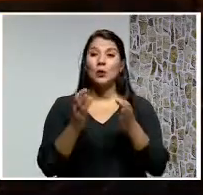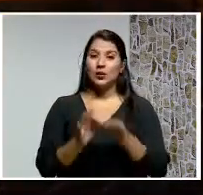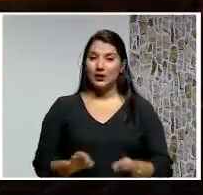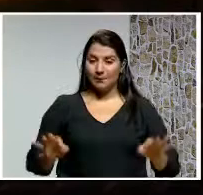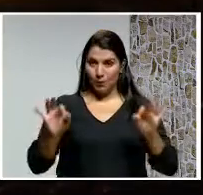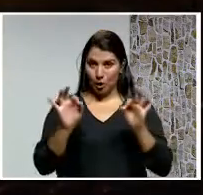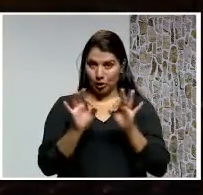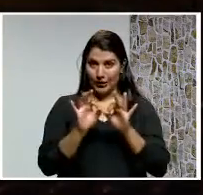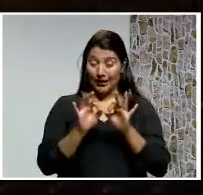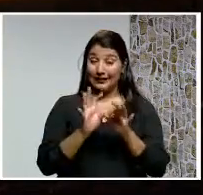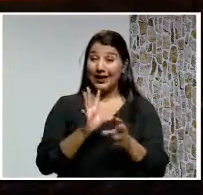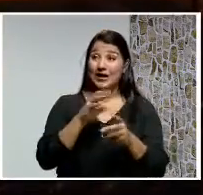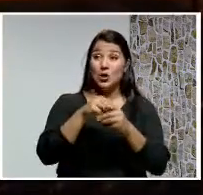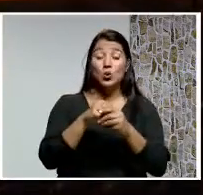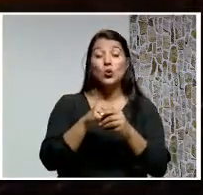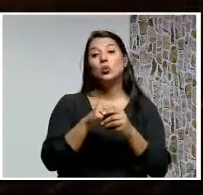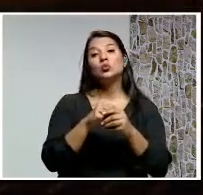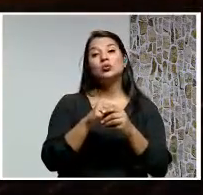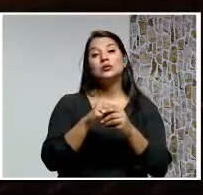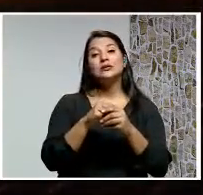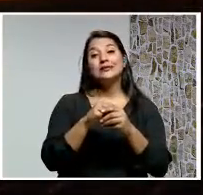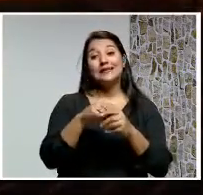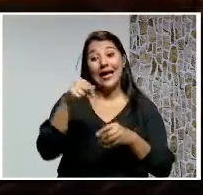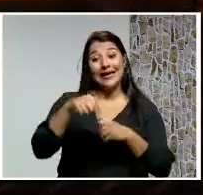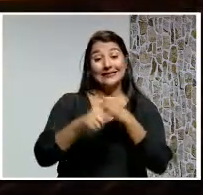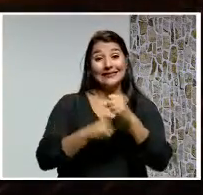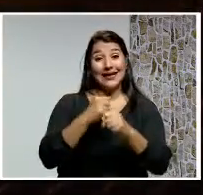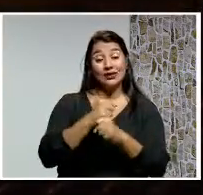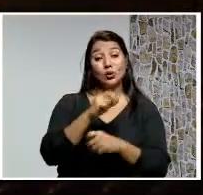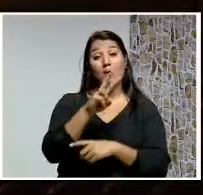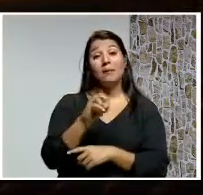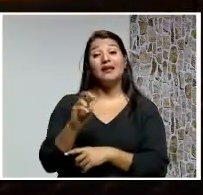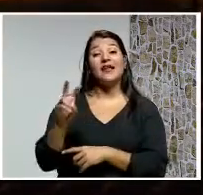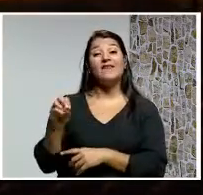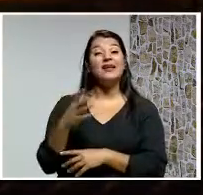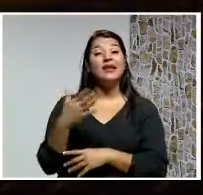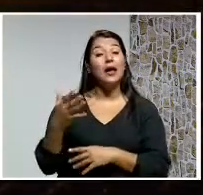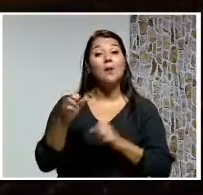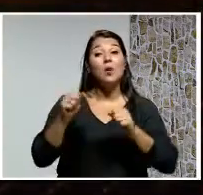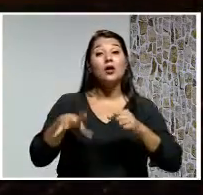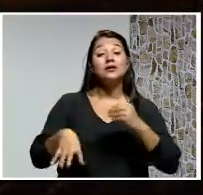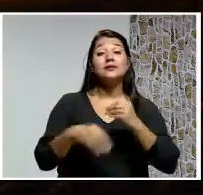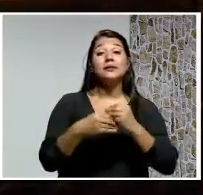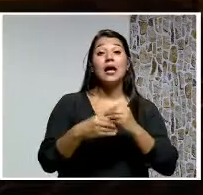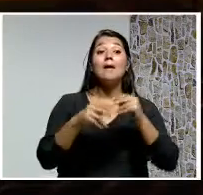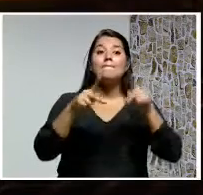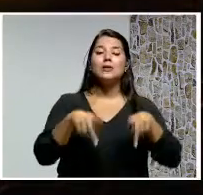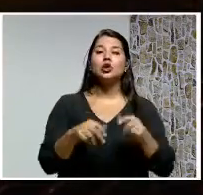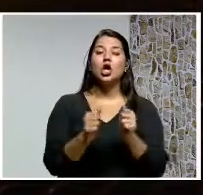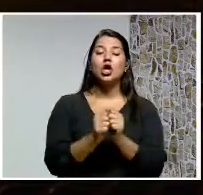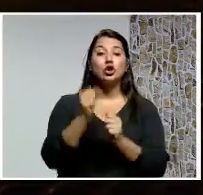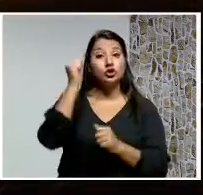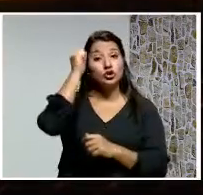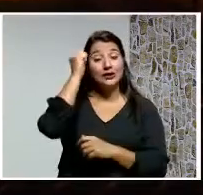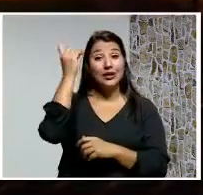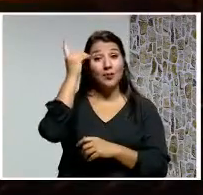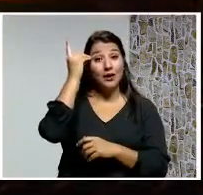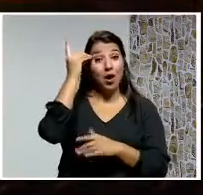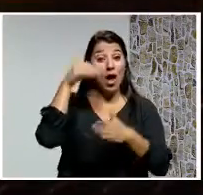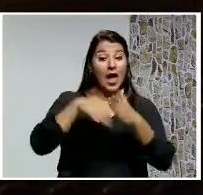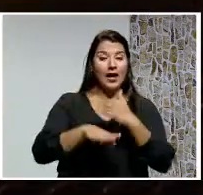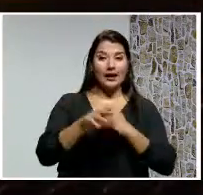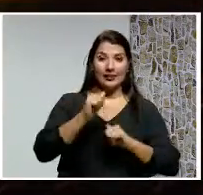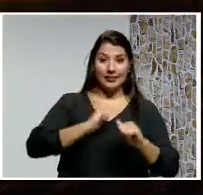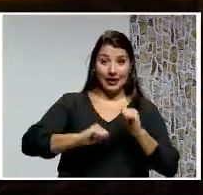importante que incluye la programación de este 2020 es la inclusión de personas con síndrome de Down en las obras